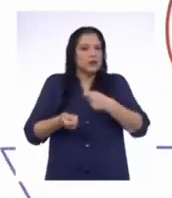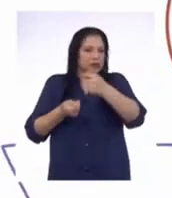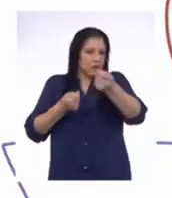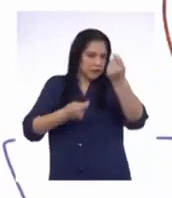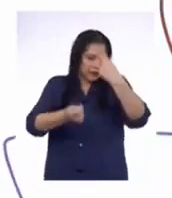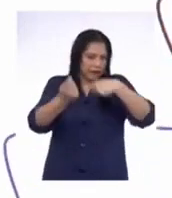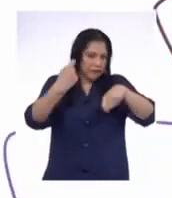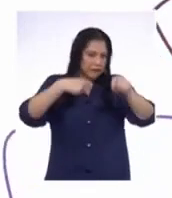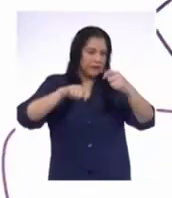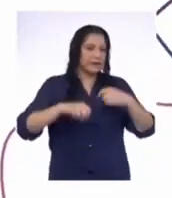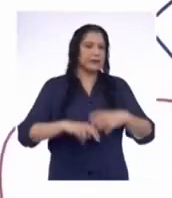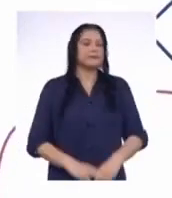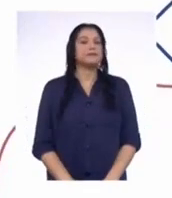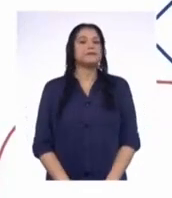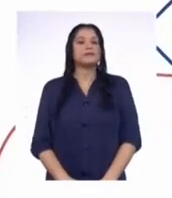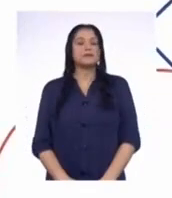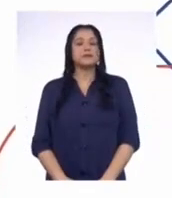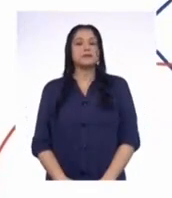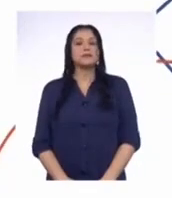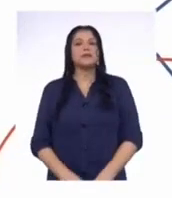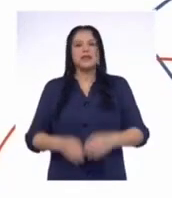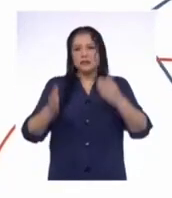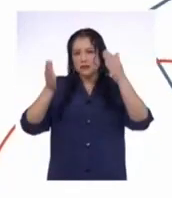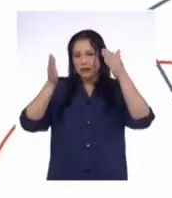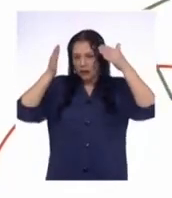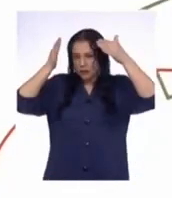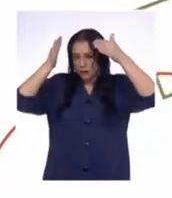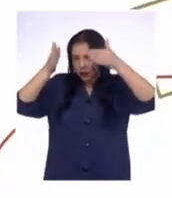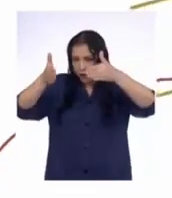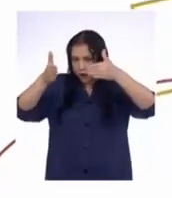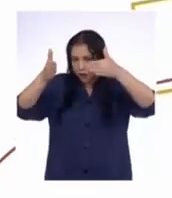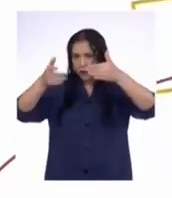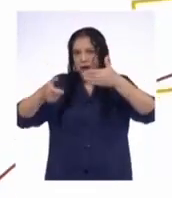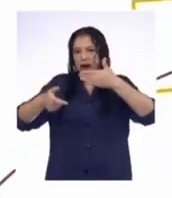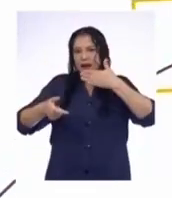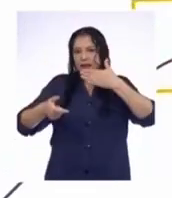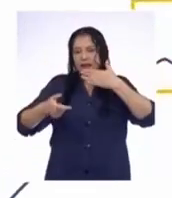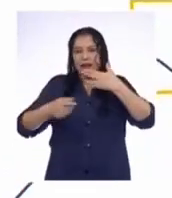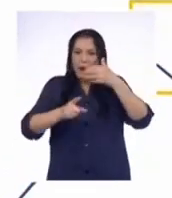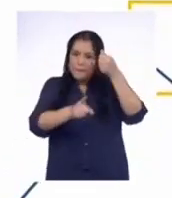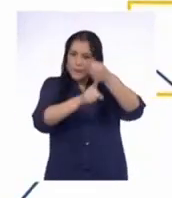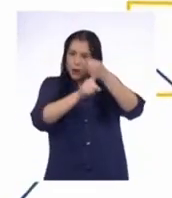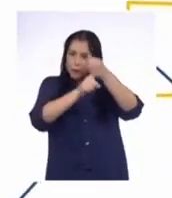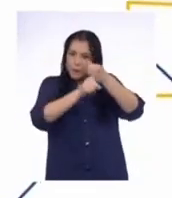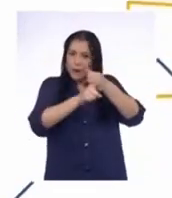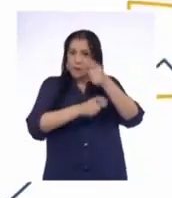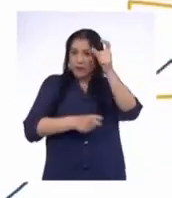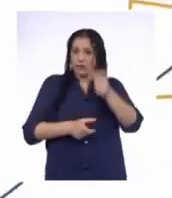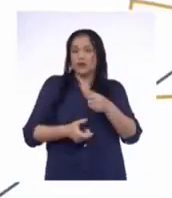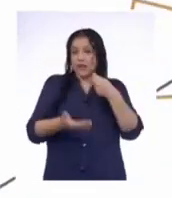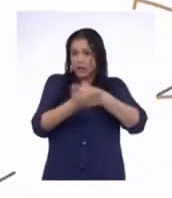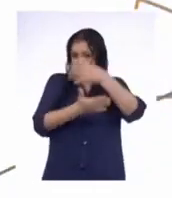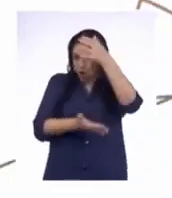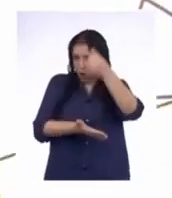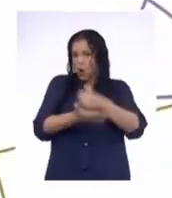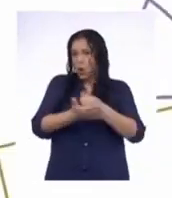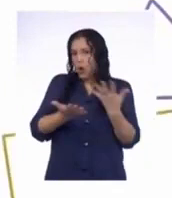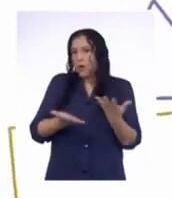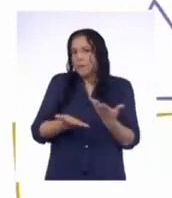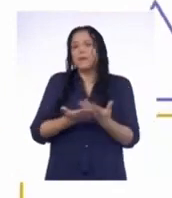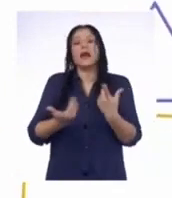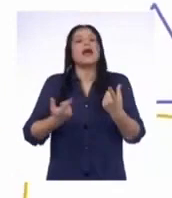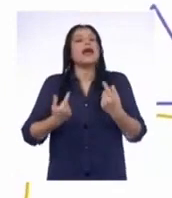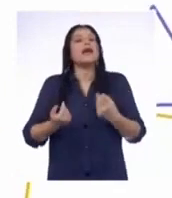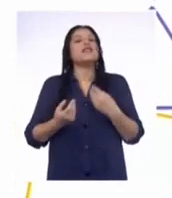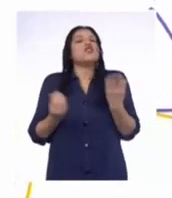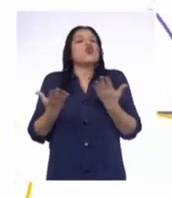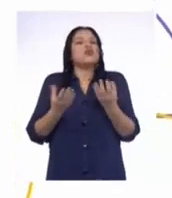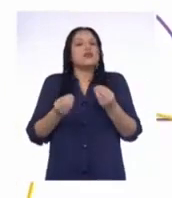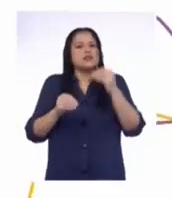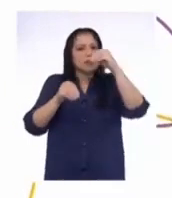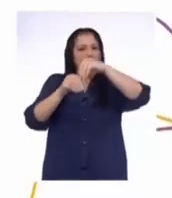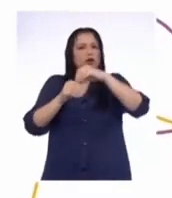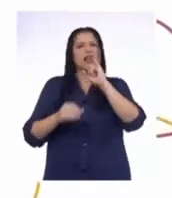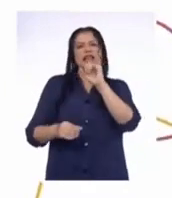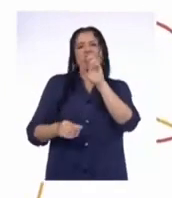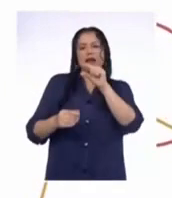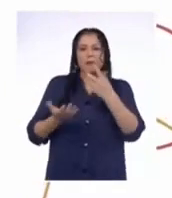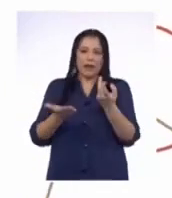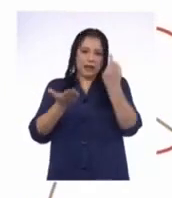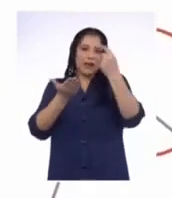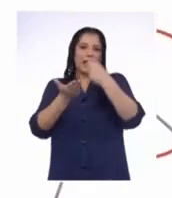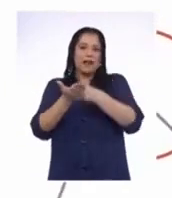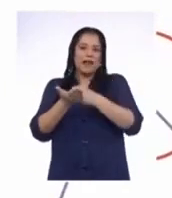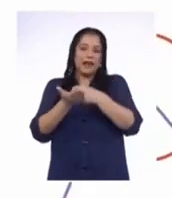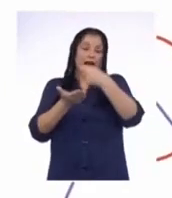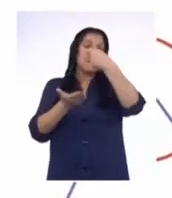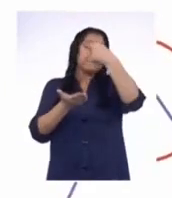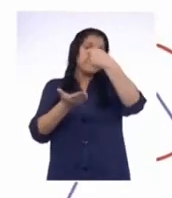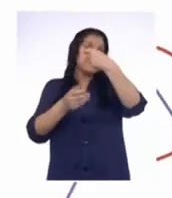distribución y está orientado a ser asumido por el consumidor final, encontrándose en el precio de compra de los productos que